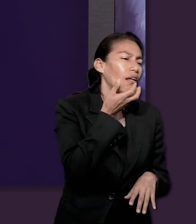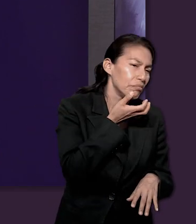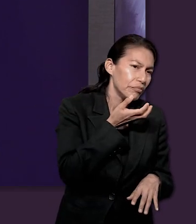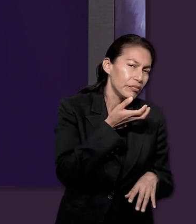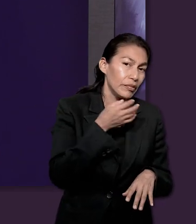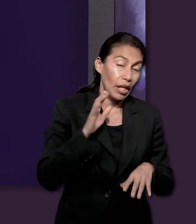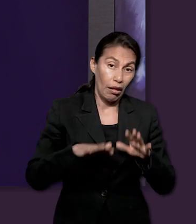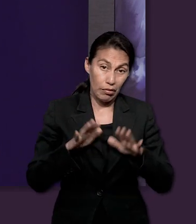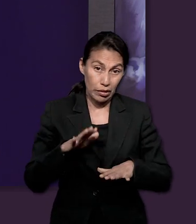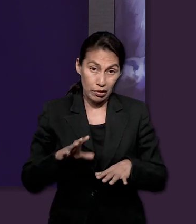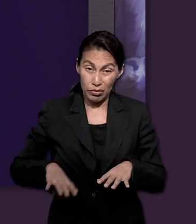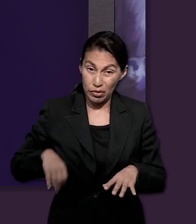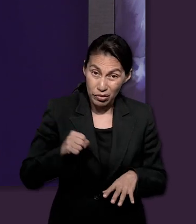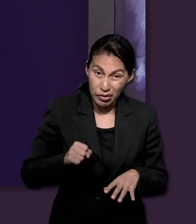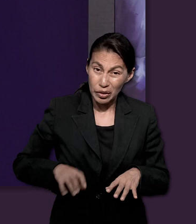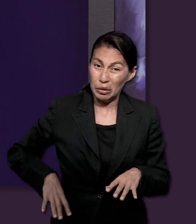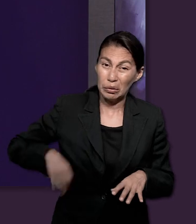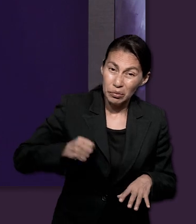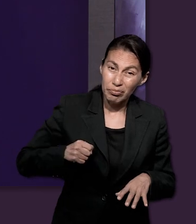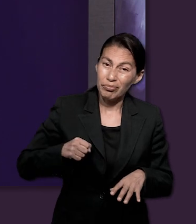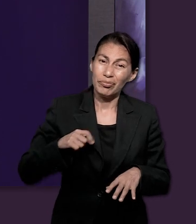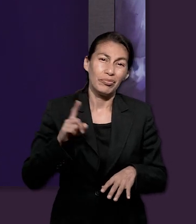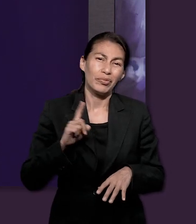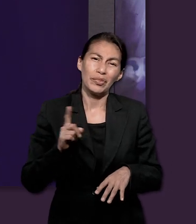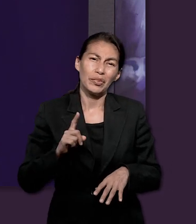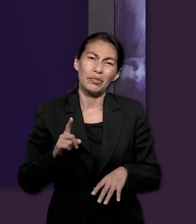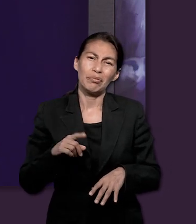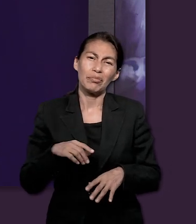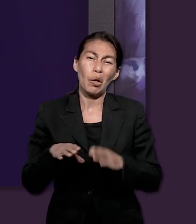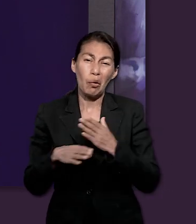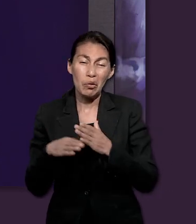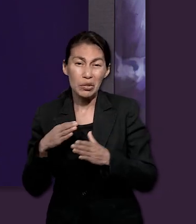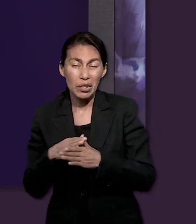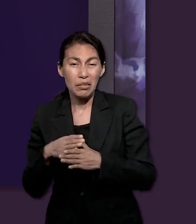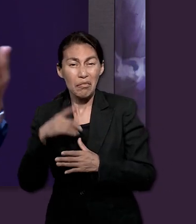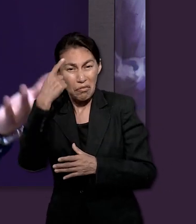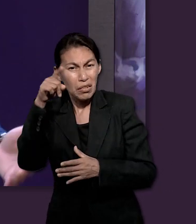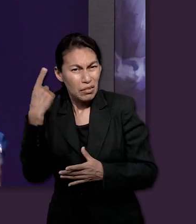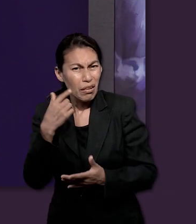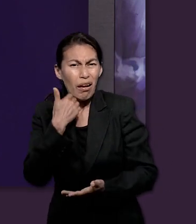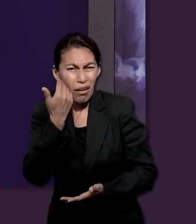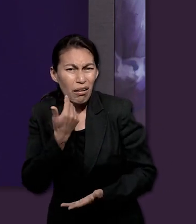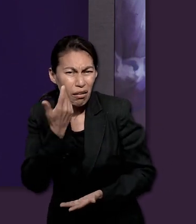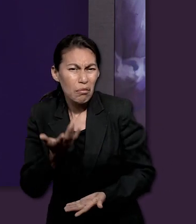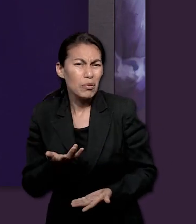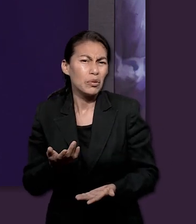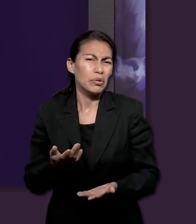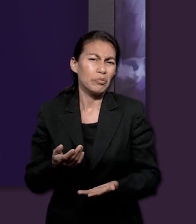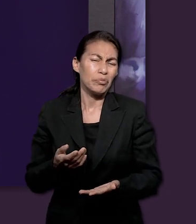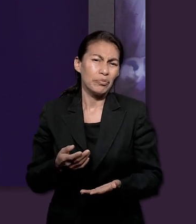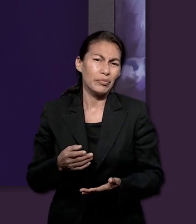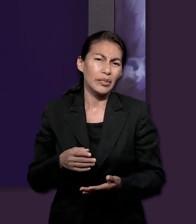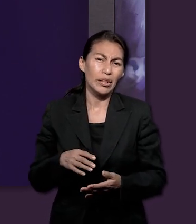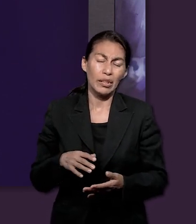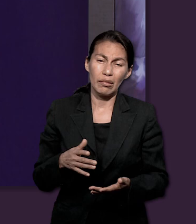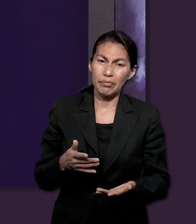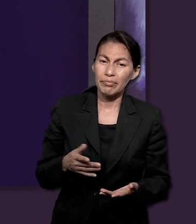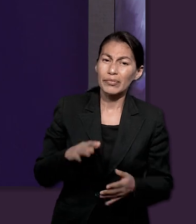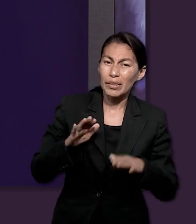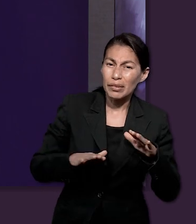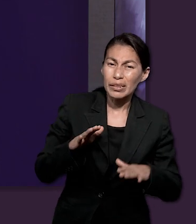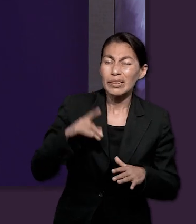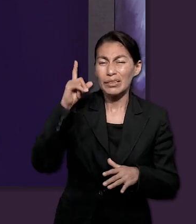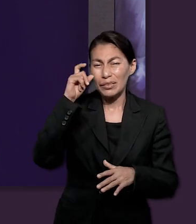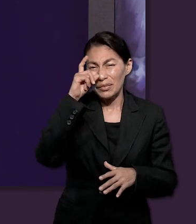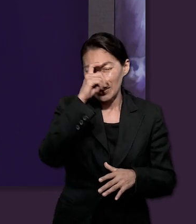veces no nos esforzamos, queremos las cosas fáciles, no queremos, hablando de la disciplina, no queremos ser disciplinados y